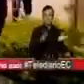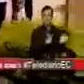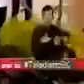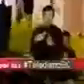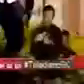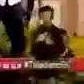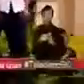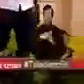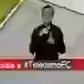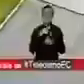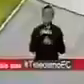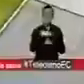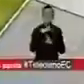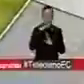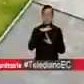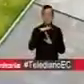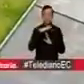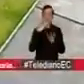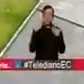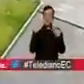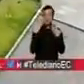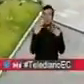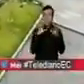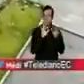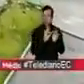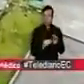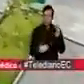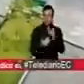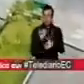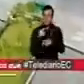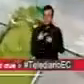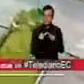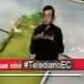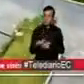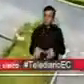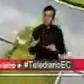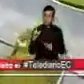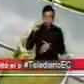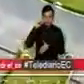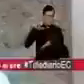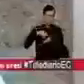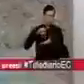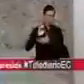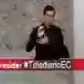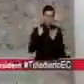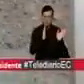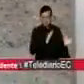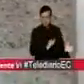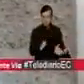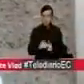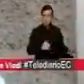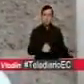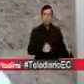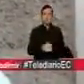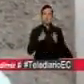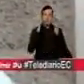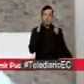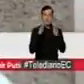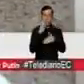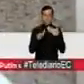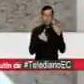Parque de la Paz en Guayaquil, mientras se terminan las adecuaciones del nuevo Camposanto que lista el Gobierno Nacional. Estamos atendiendo